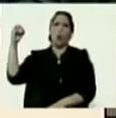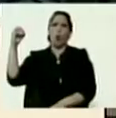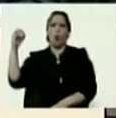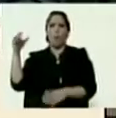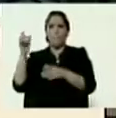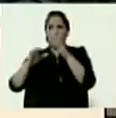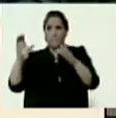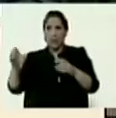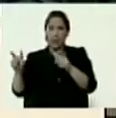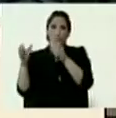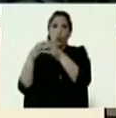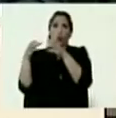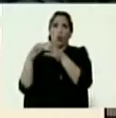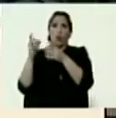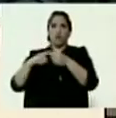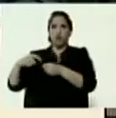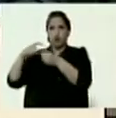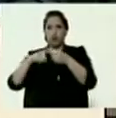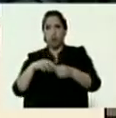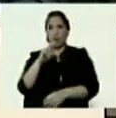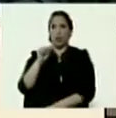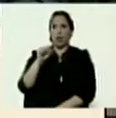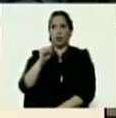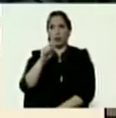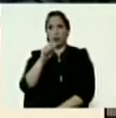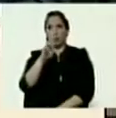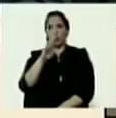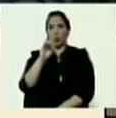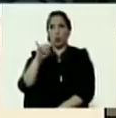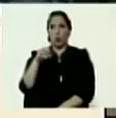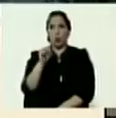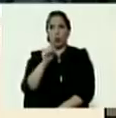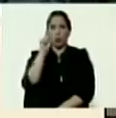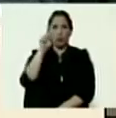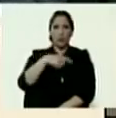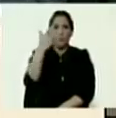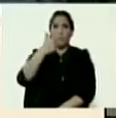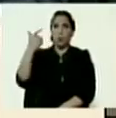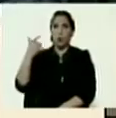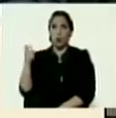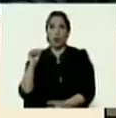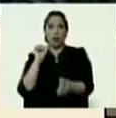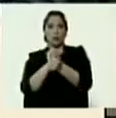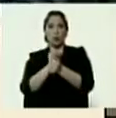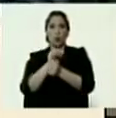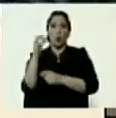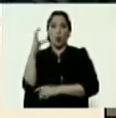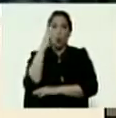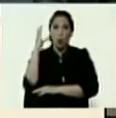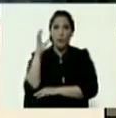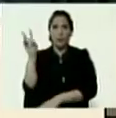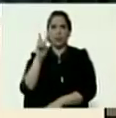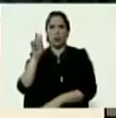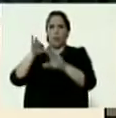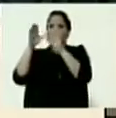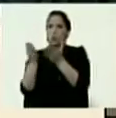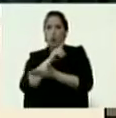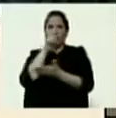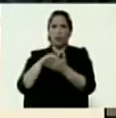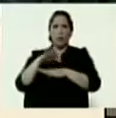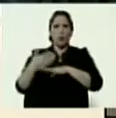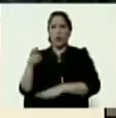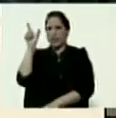de la banda criminal, los rastrojos, tienen búsqueda y captura en Colombia, en Venezuela, en el mundo entero. Porque el